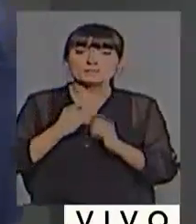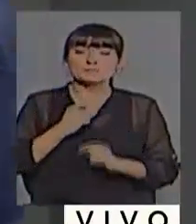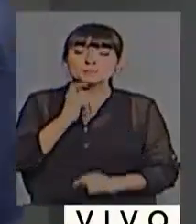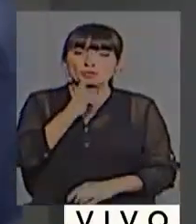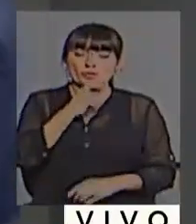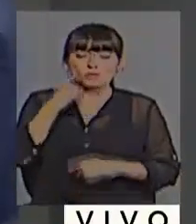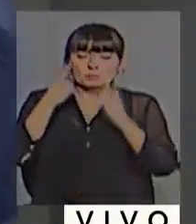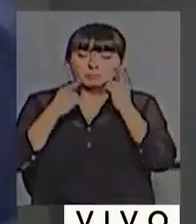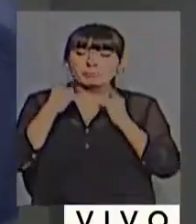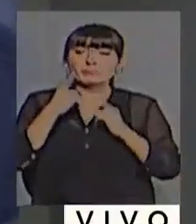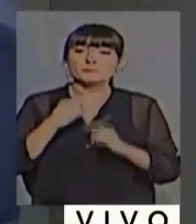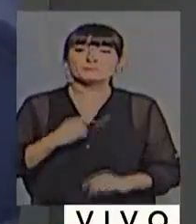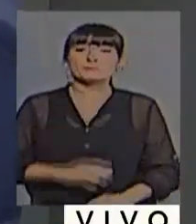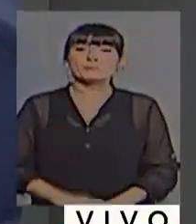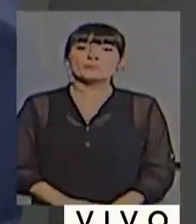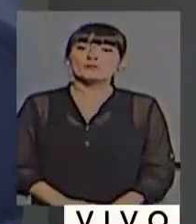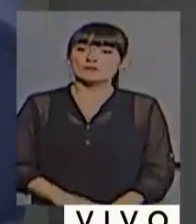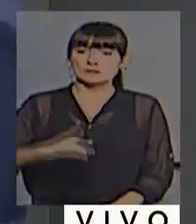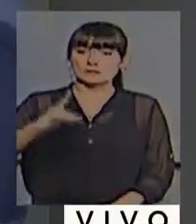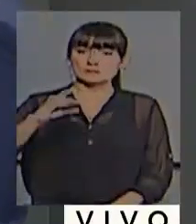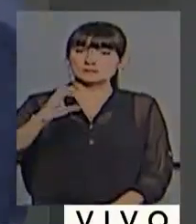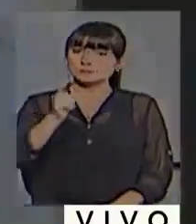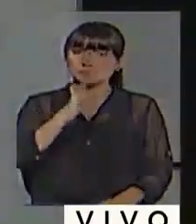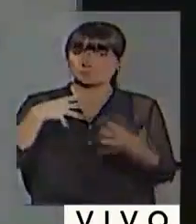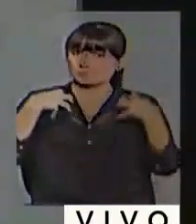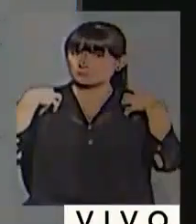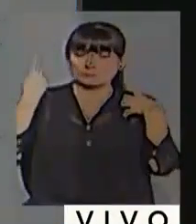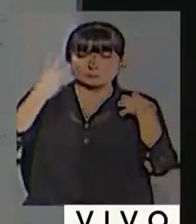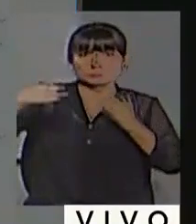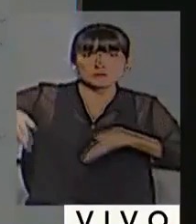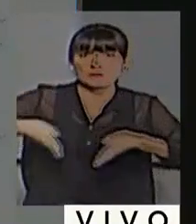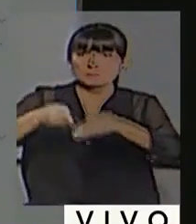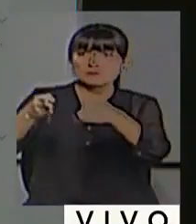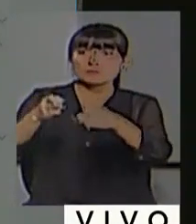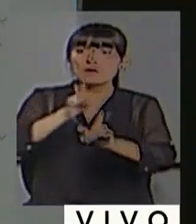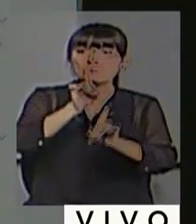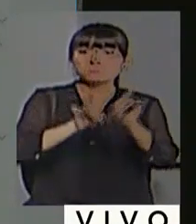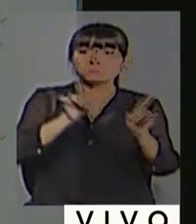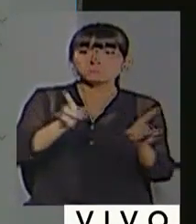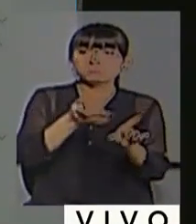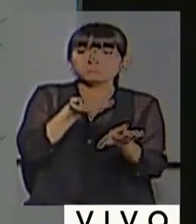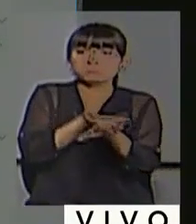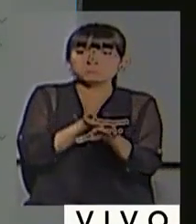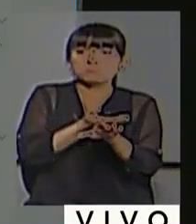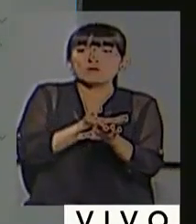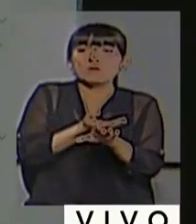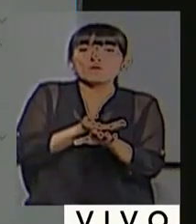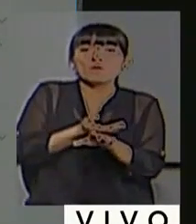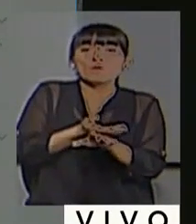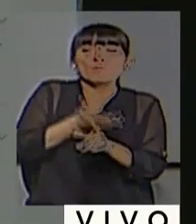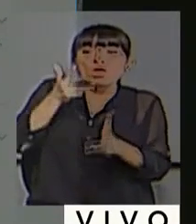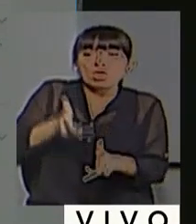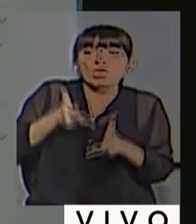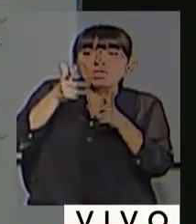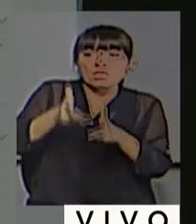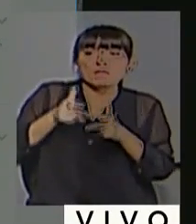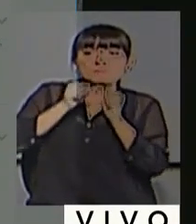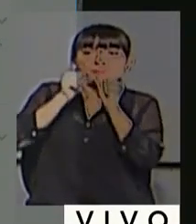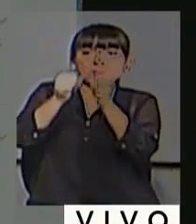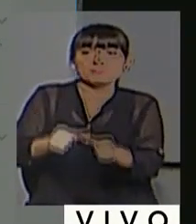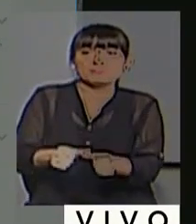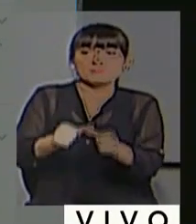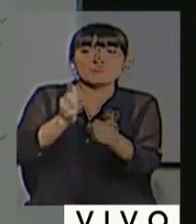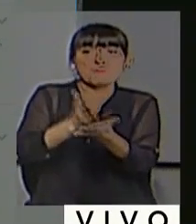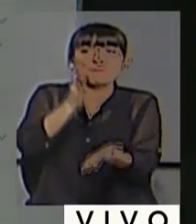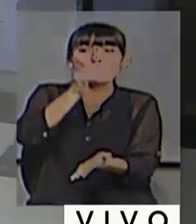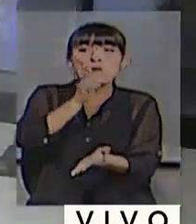no es responsable del camino propio. Abusos permanentes de socios forzaron la decisión. Habló el pueblo de DC, no cúpulas.